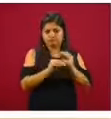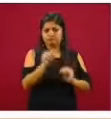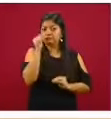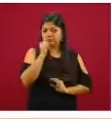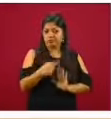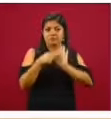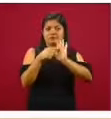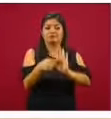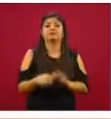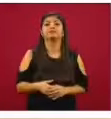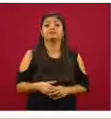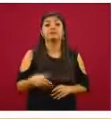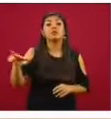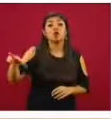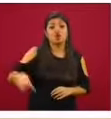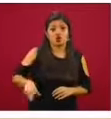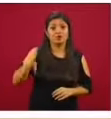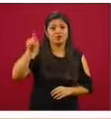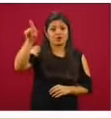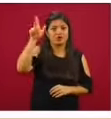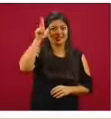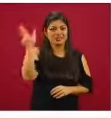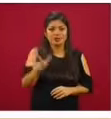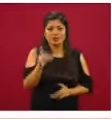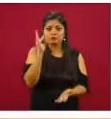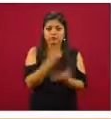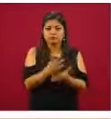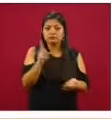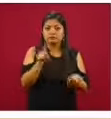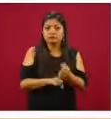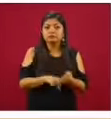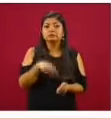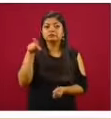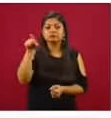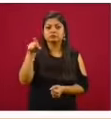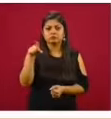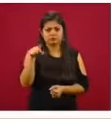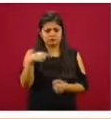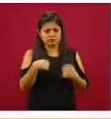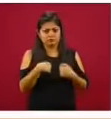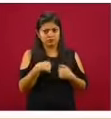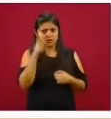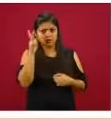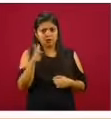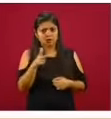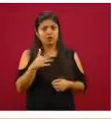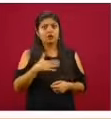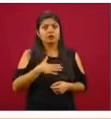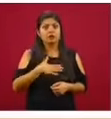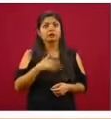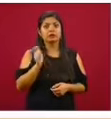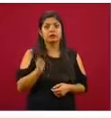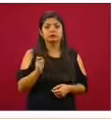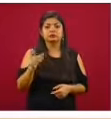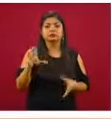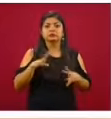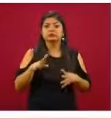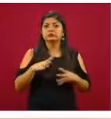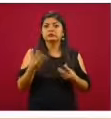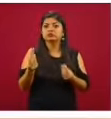aquí. El gobierno de Hidalgo identificó que había sido mencionado, entre otros, como un estado de exceso